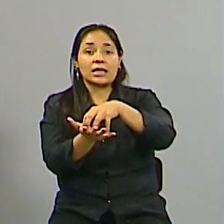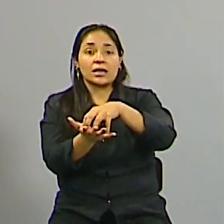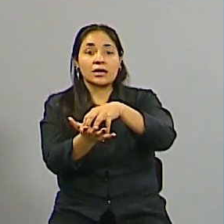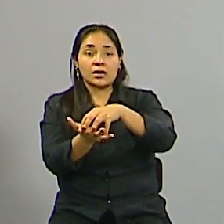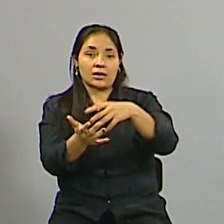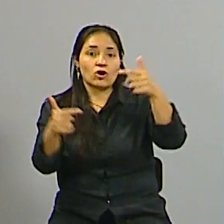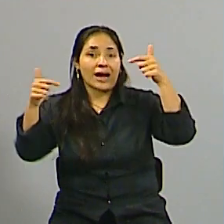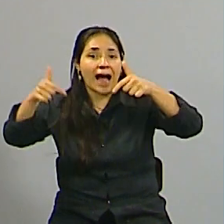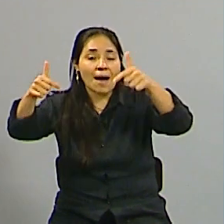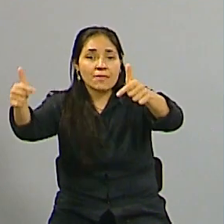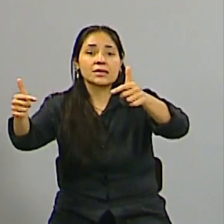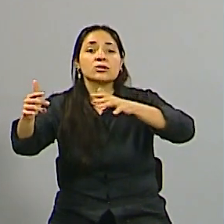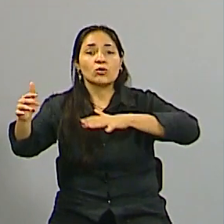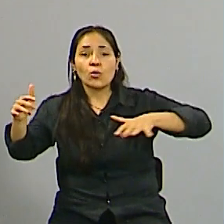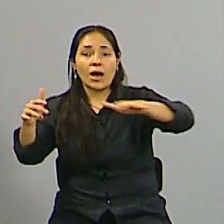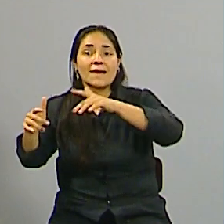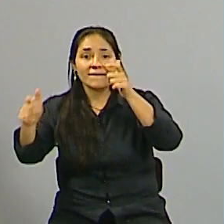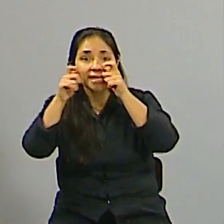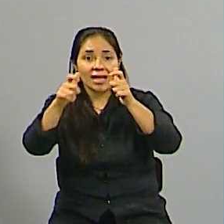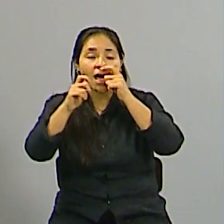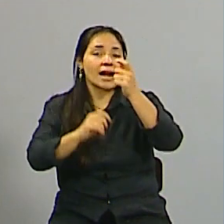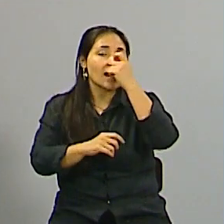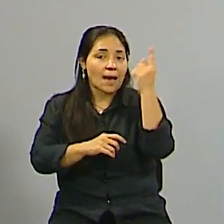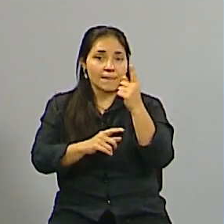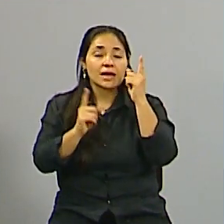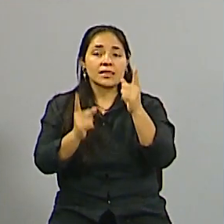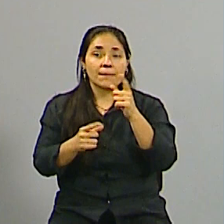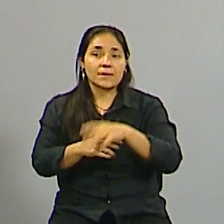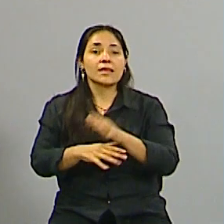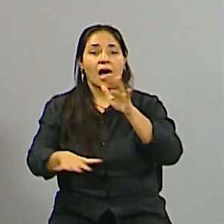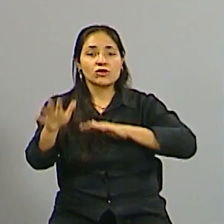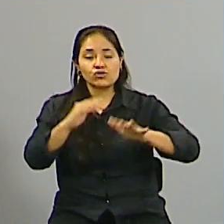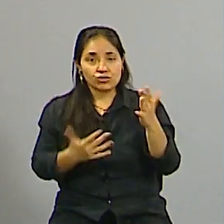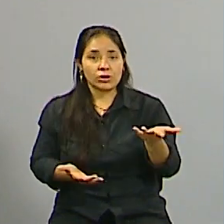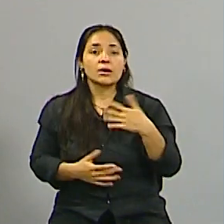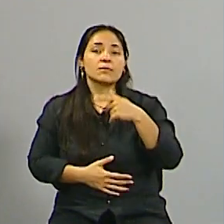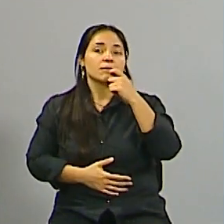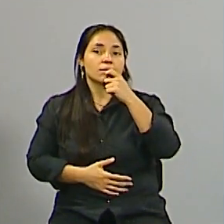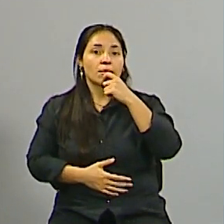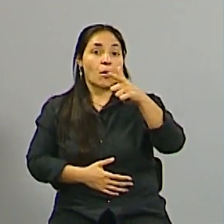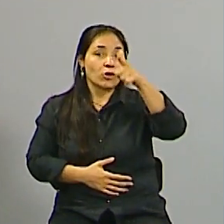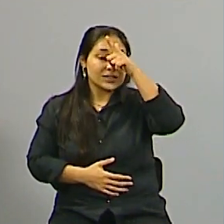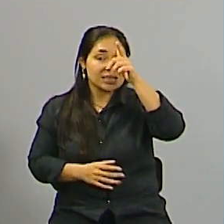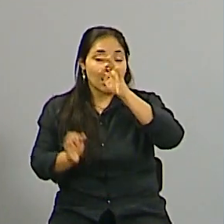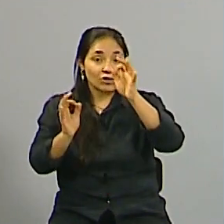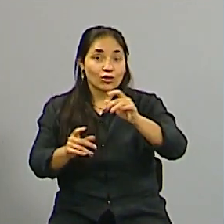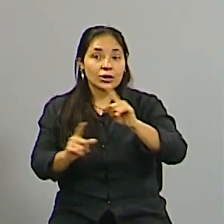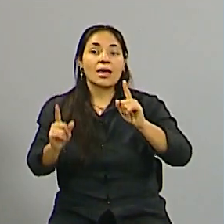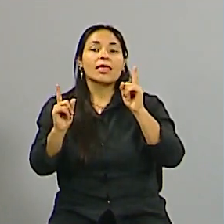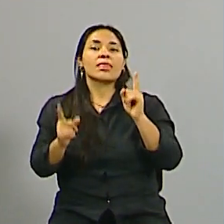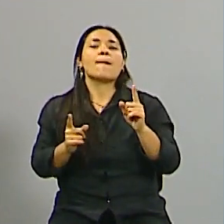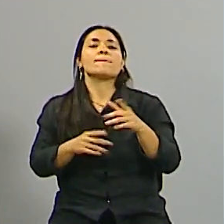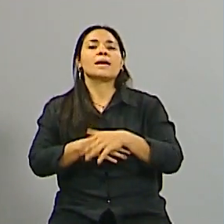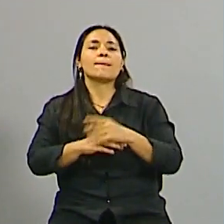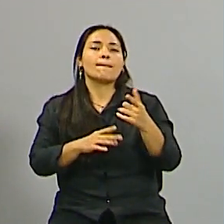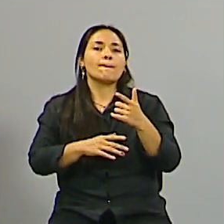con cámara, videovigilancia, pero una rápida dinámica también de acción. Si no llega la policía, que lleguen los preventores. En algún momento en Maipú fue así, allá por el